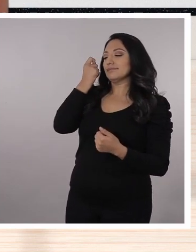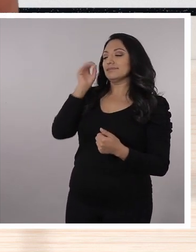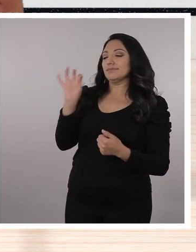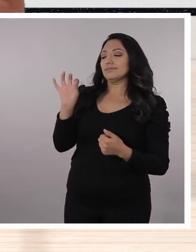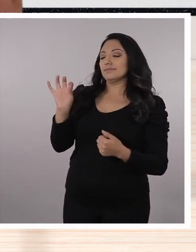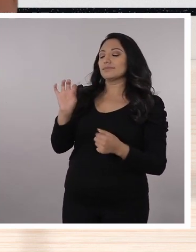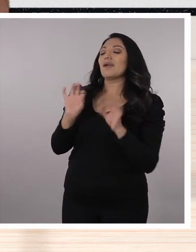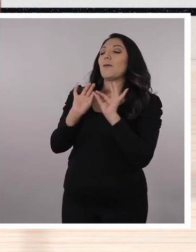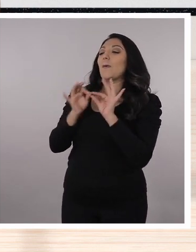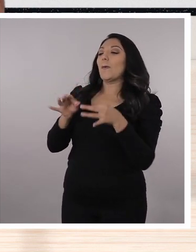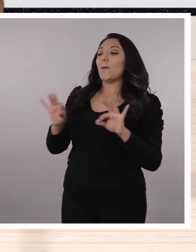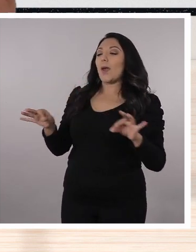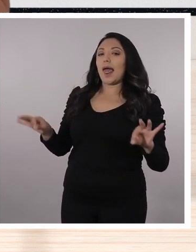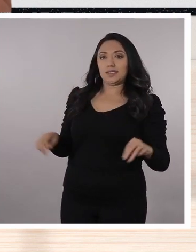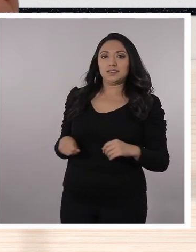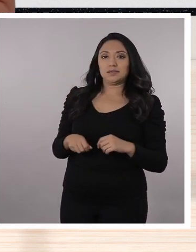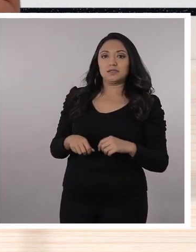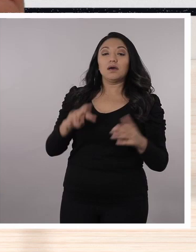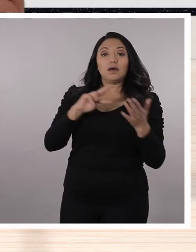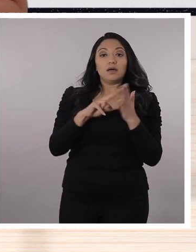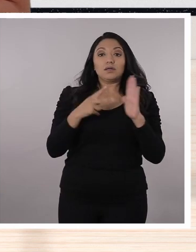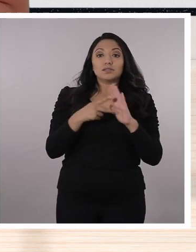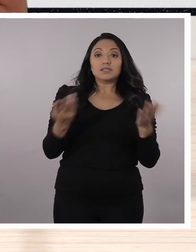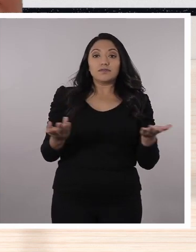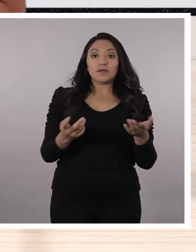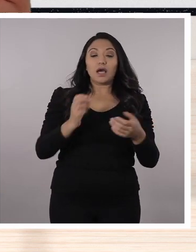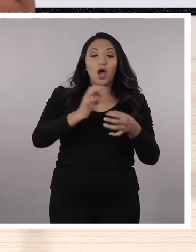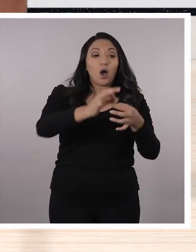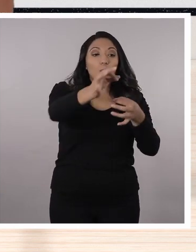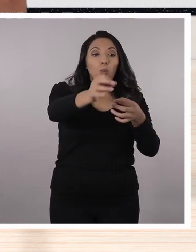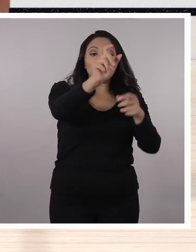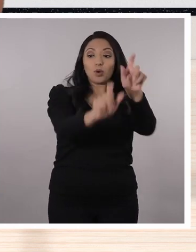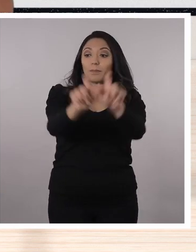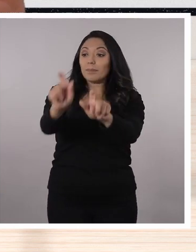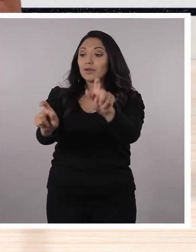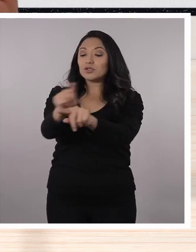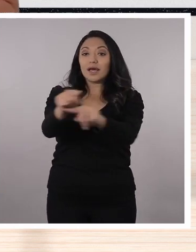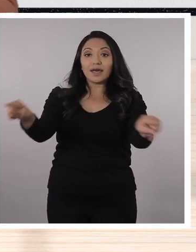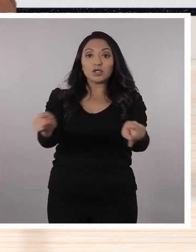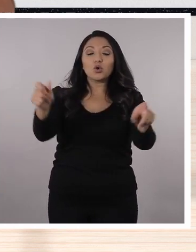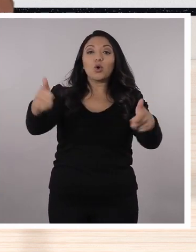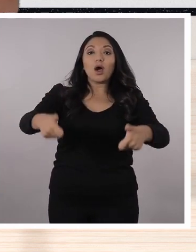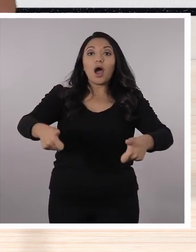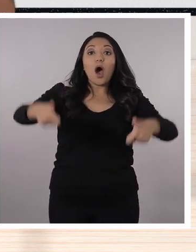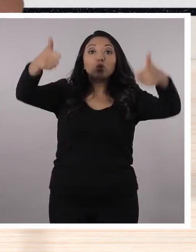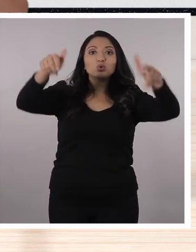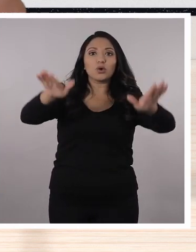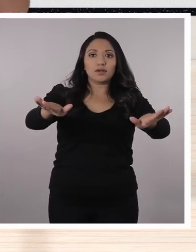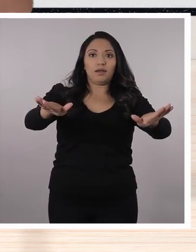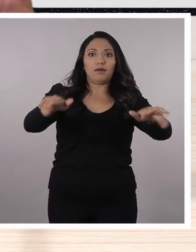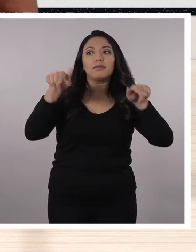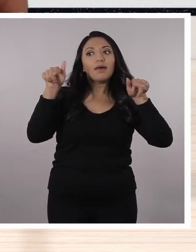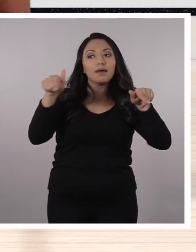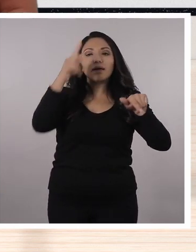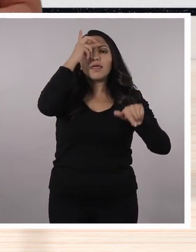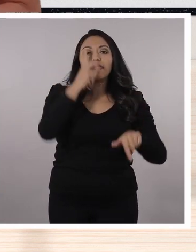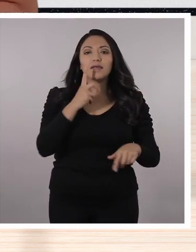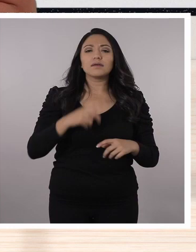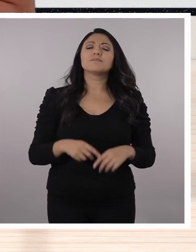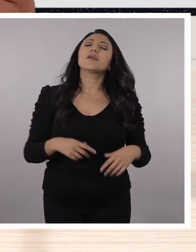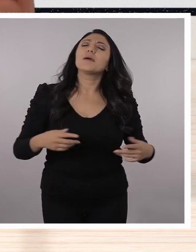mucho mejor. En esta frase lo que quiere decir es que, como dice Nelly, el pueblo manda, el pueblo gobierna, el pueblo tiene el poder en sus